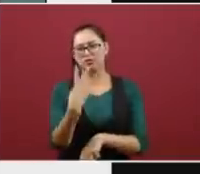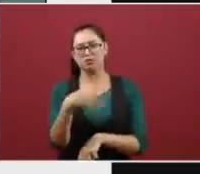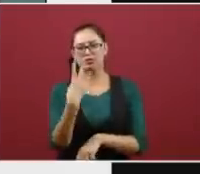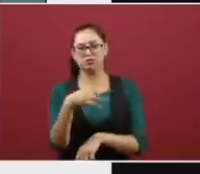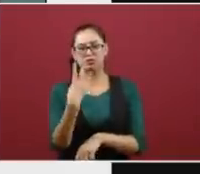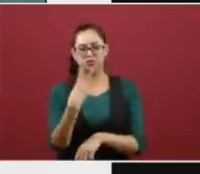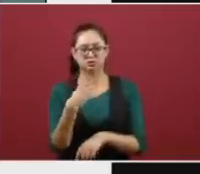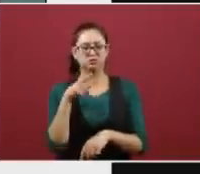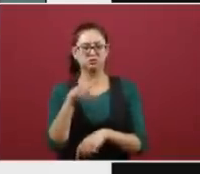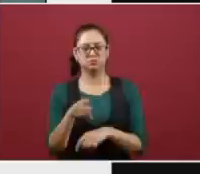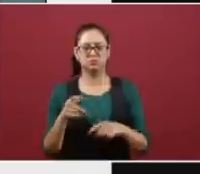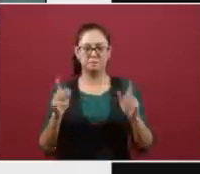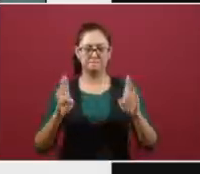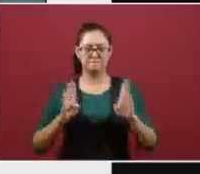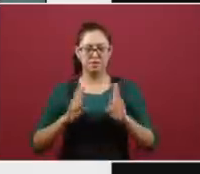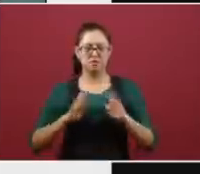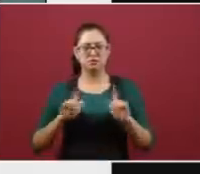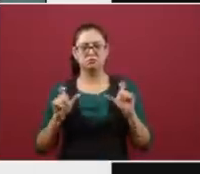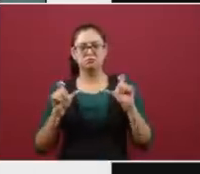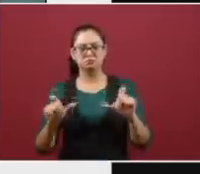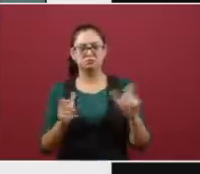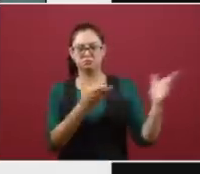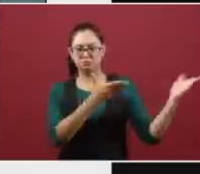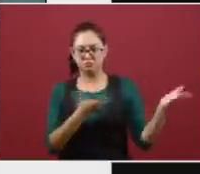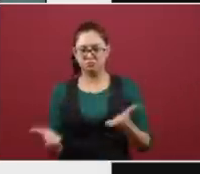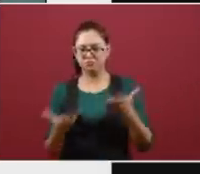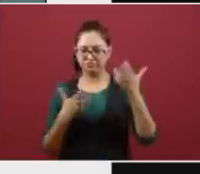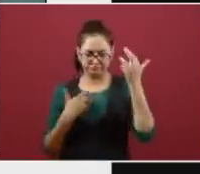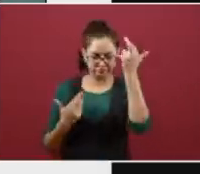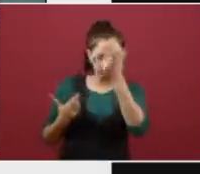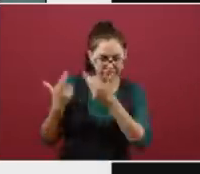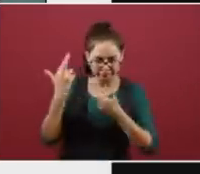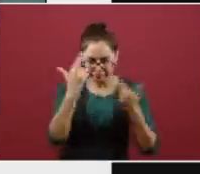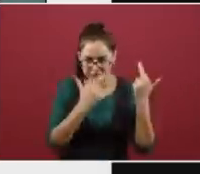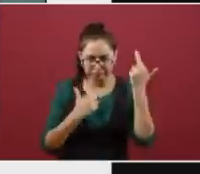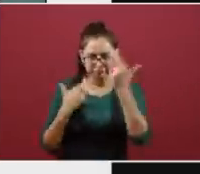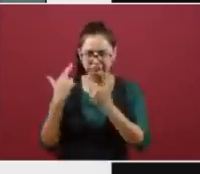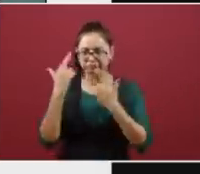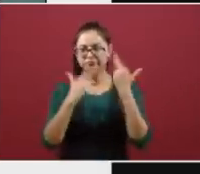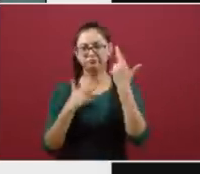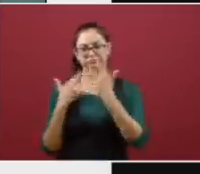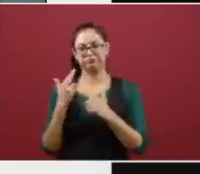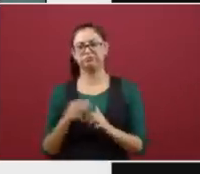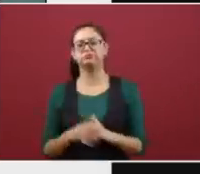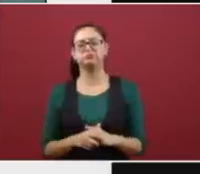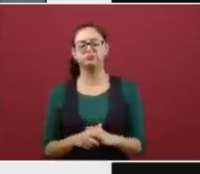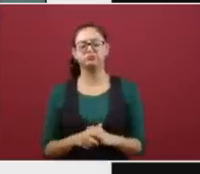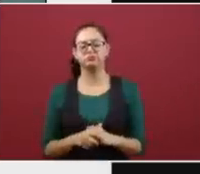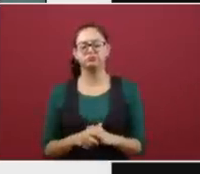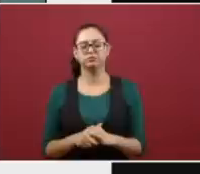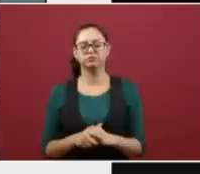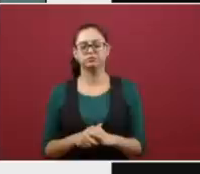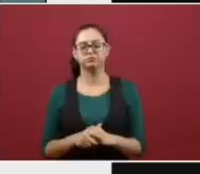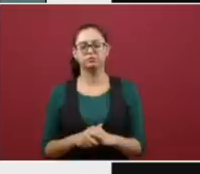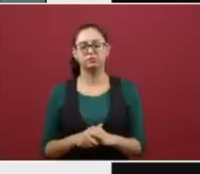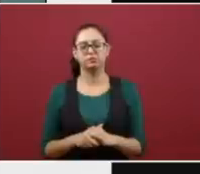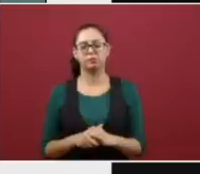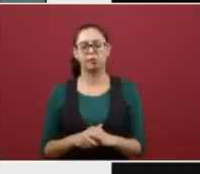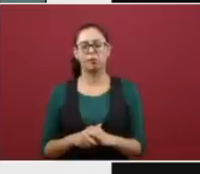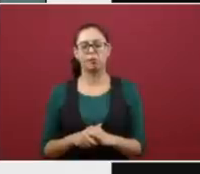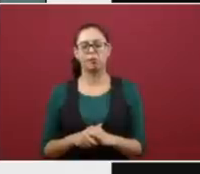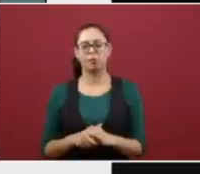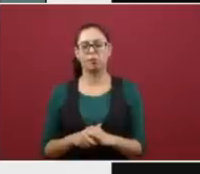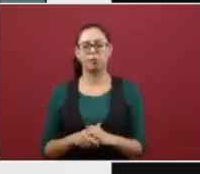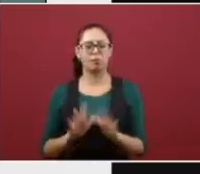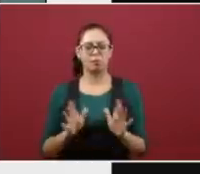arribo al puesto militar de seguridad al área de revisión de autobuses esta es la manera en cómo cómo se